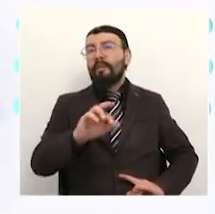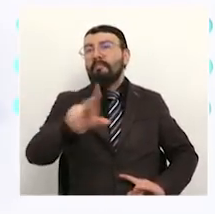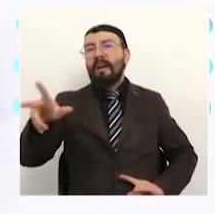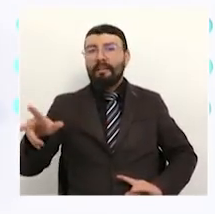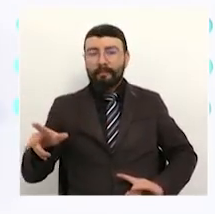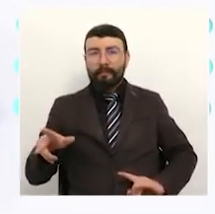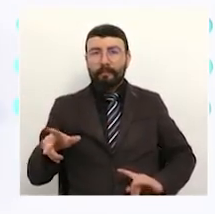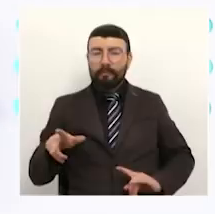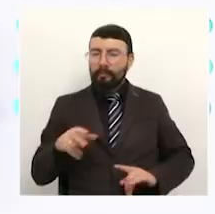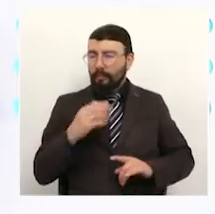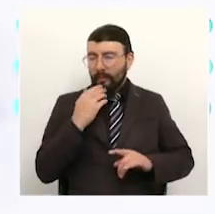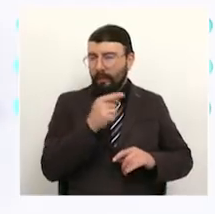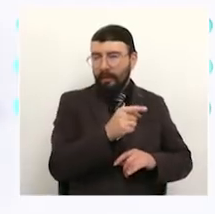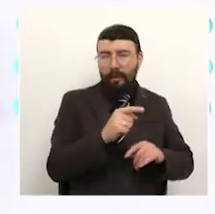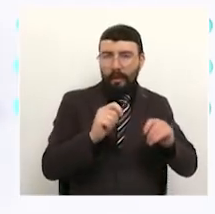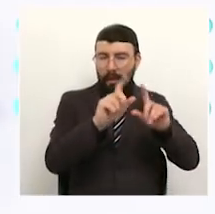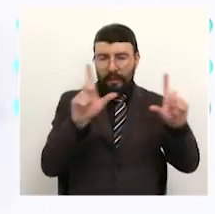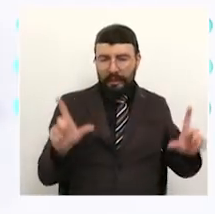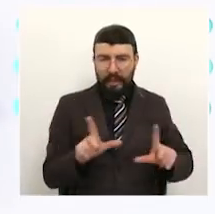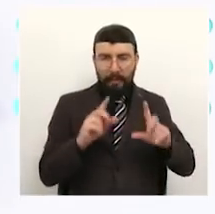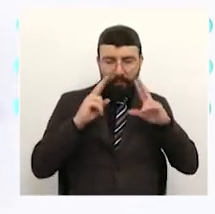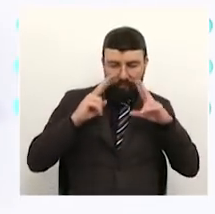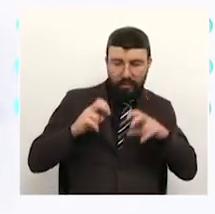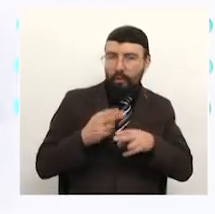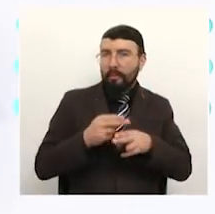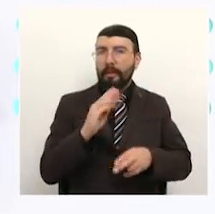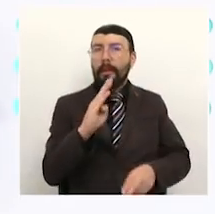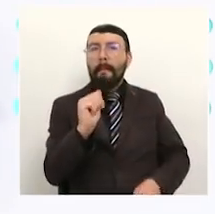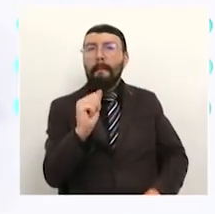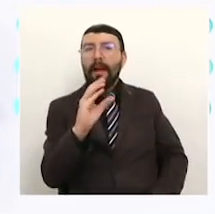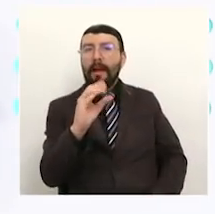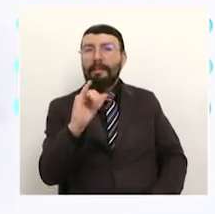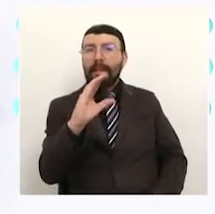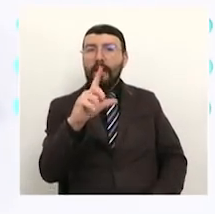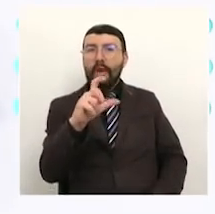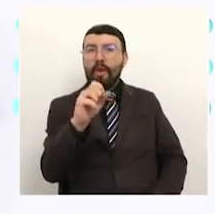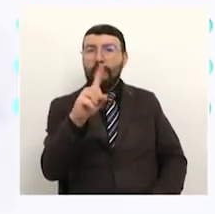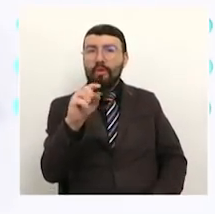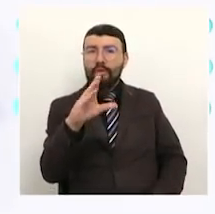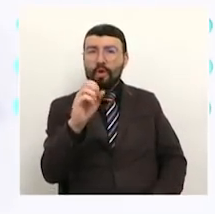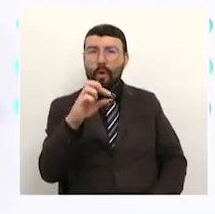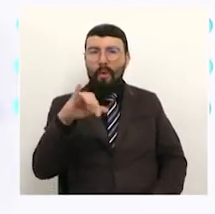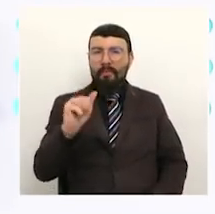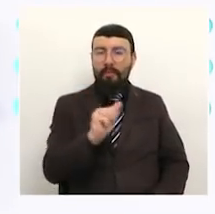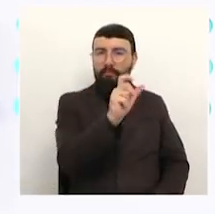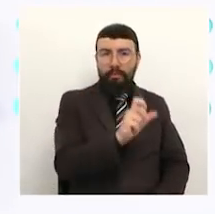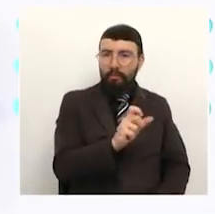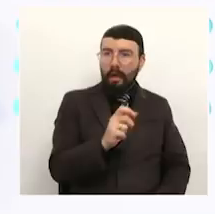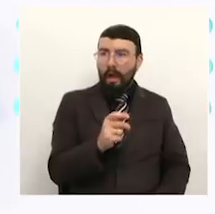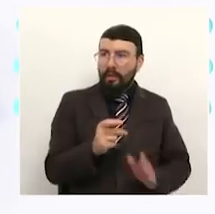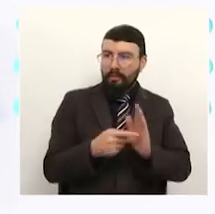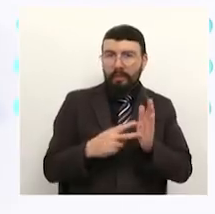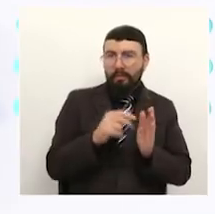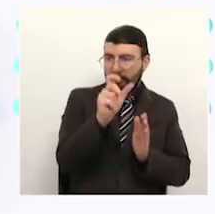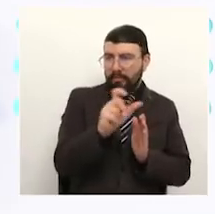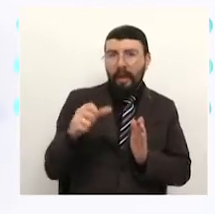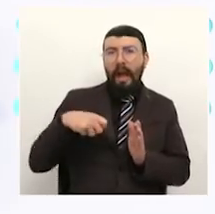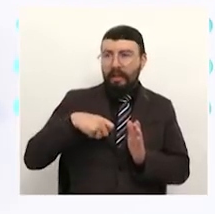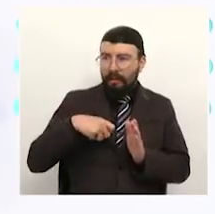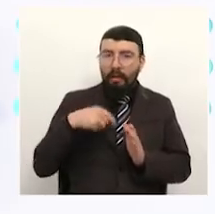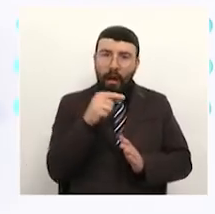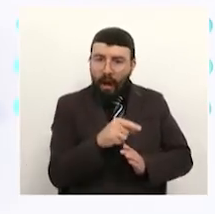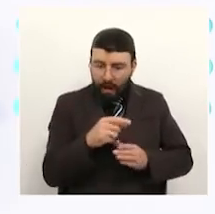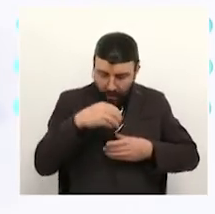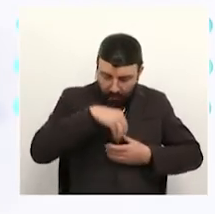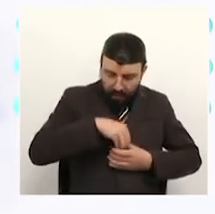si bien es el estándar digamos diagnóstico en nuestra población estamos asumiendo que son pacientes que son fácil y feroz o sea que tienen